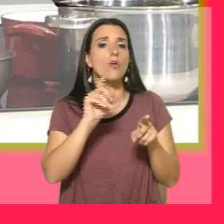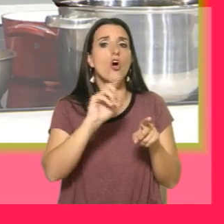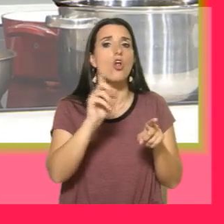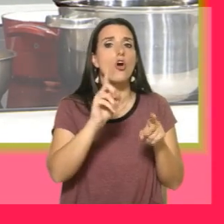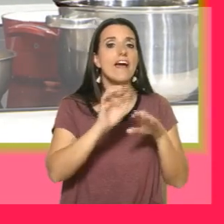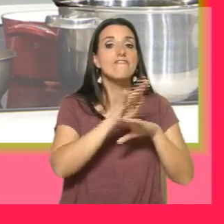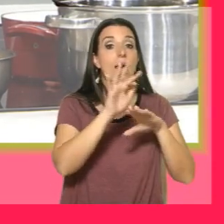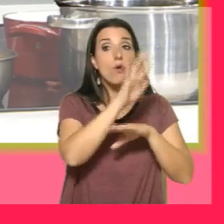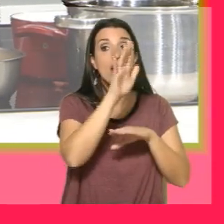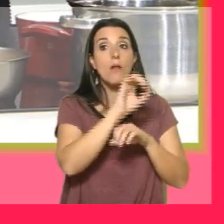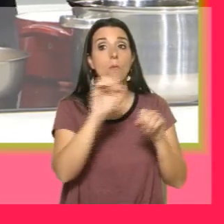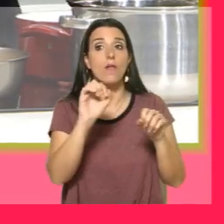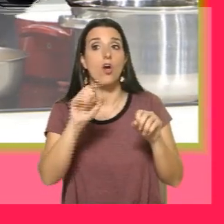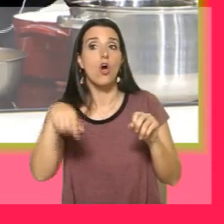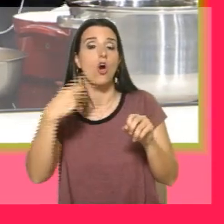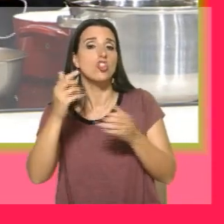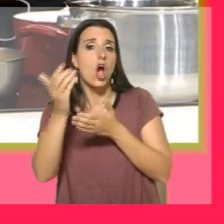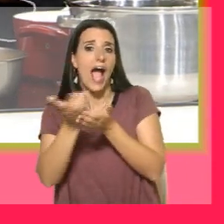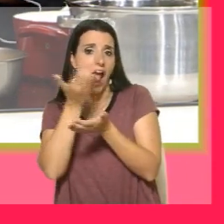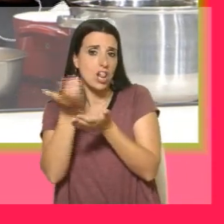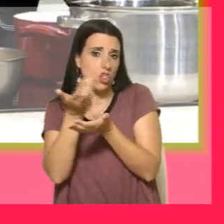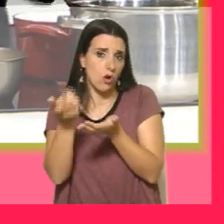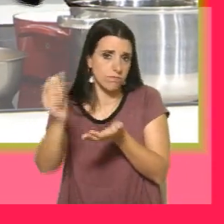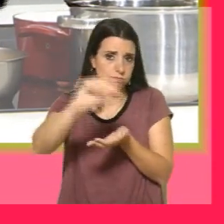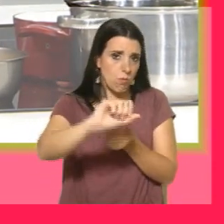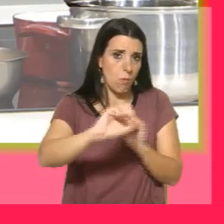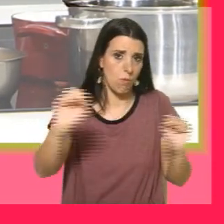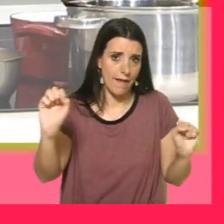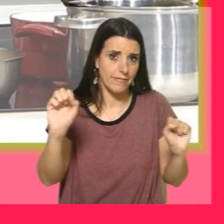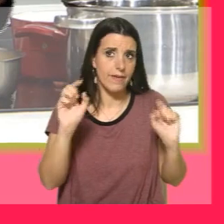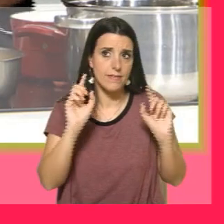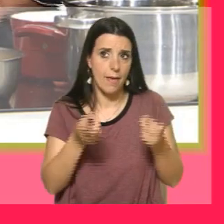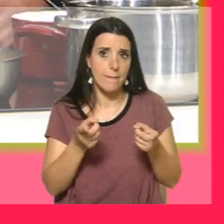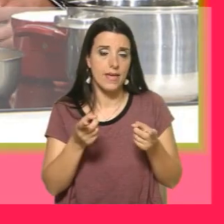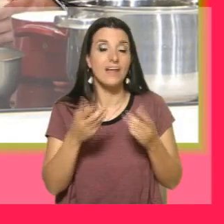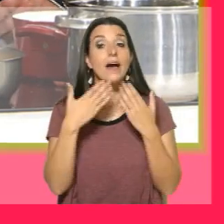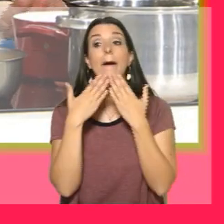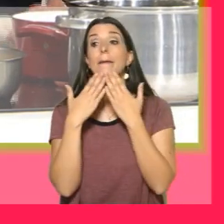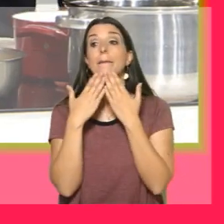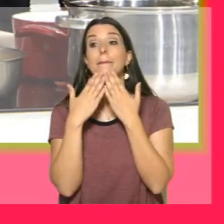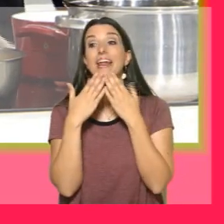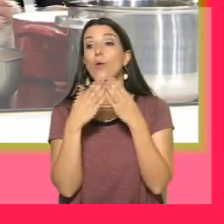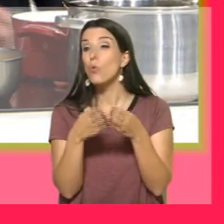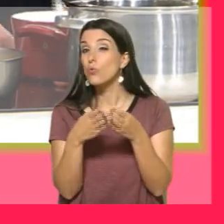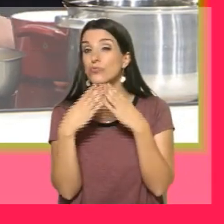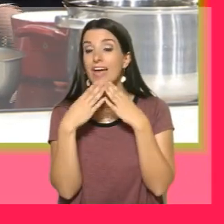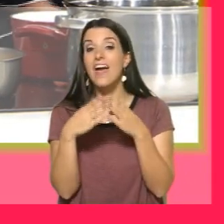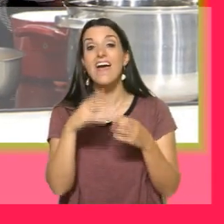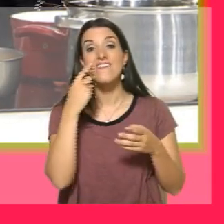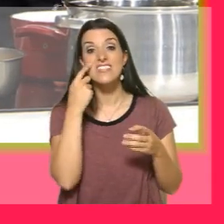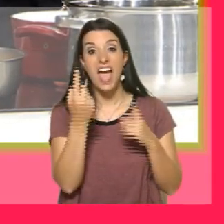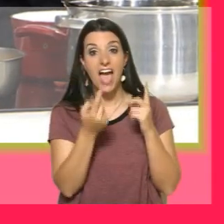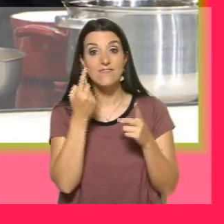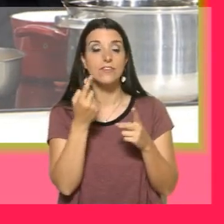evaporar como estamos haciendo ahora, va derecho con el caldo para terminar de cocinar. Muy bien. Te hago una pregunta. ¿Sí? Viste que a veces uno